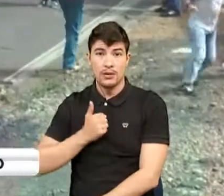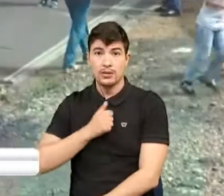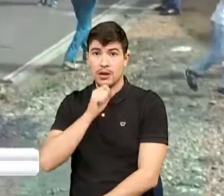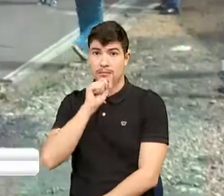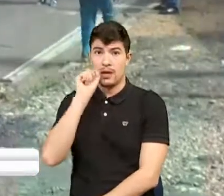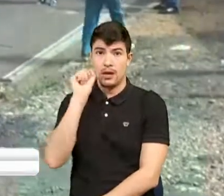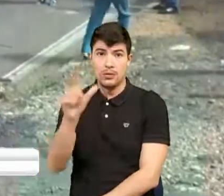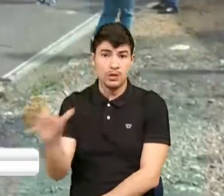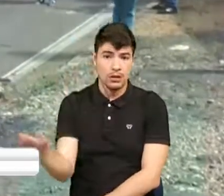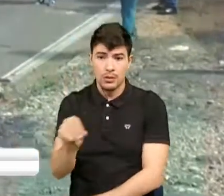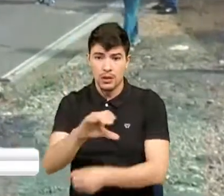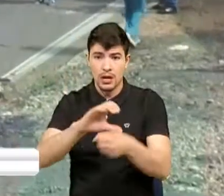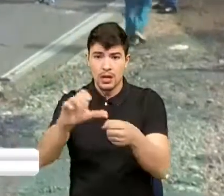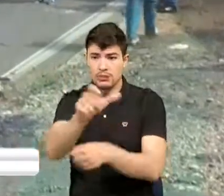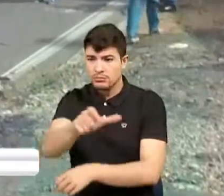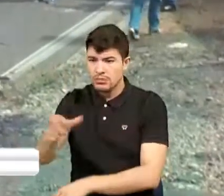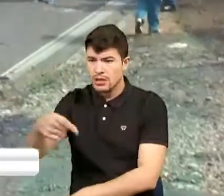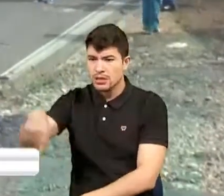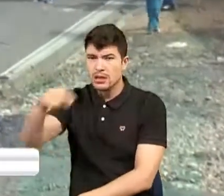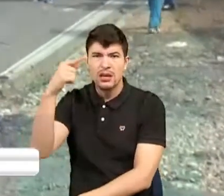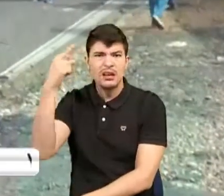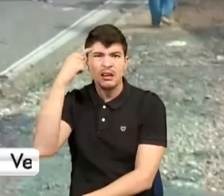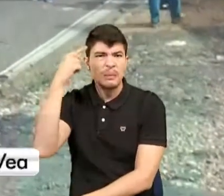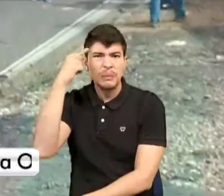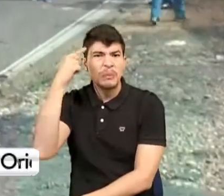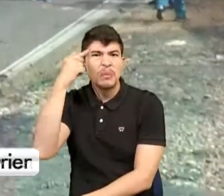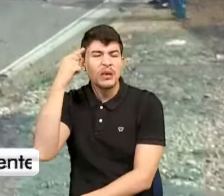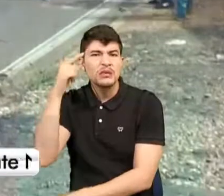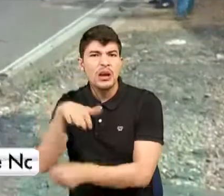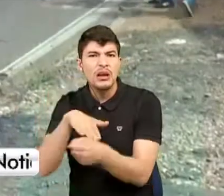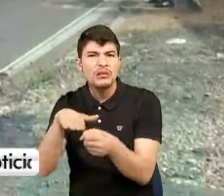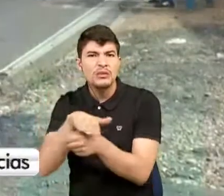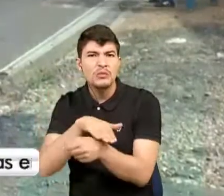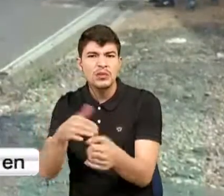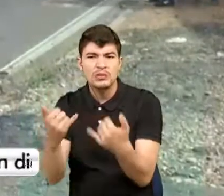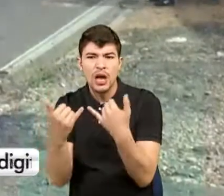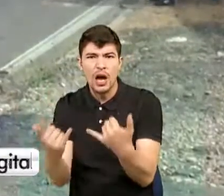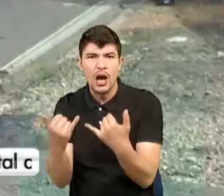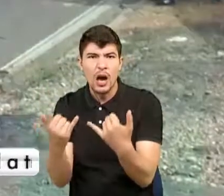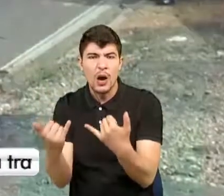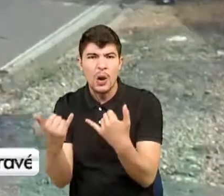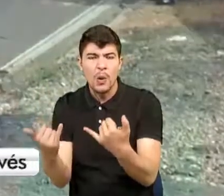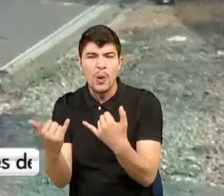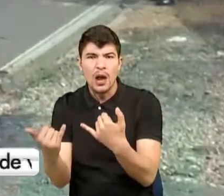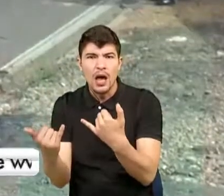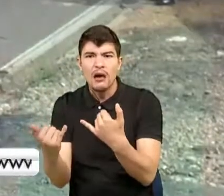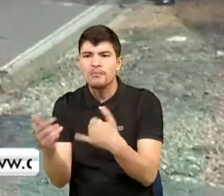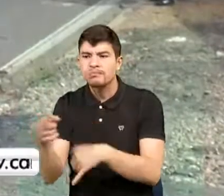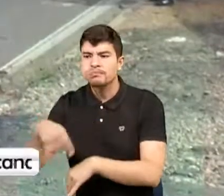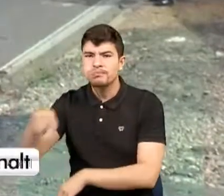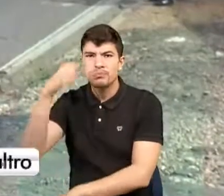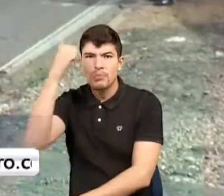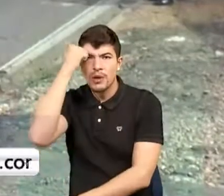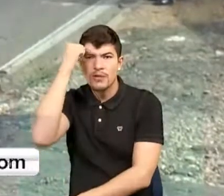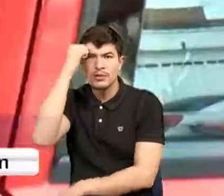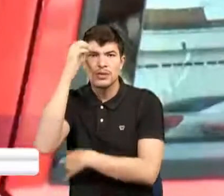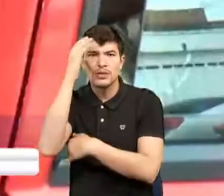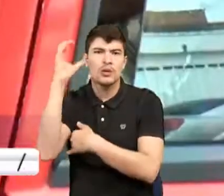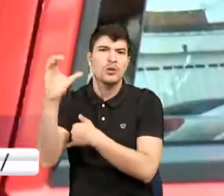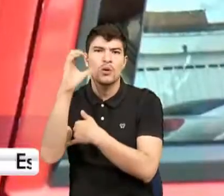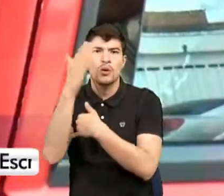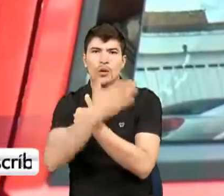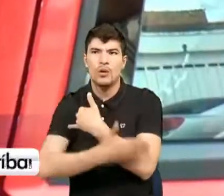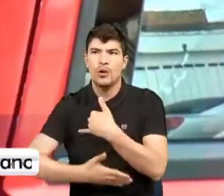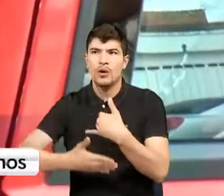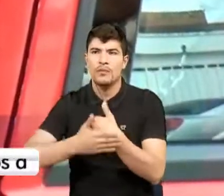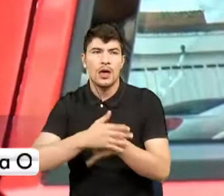los ciudadanos qué piensan sobre la situación que en este momento están atravesando los docentes de Colombia. Ellos